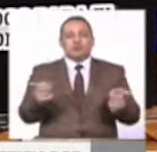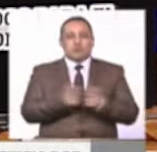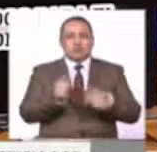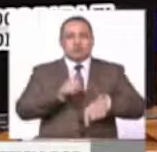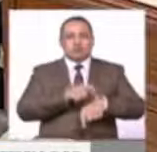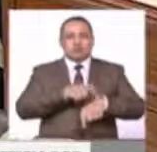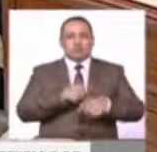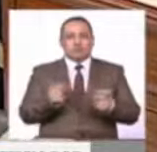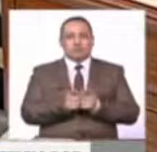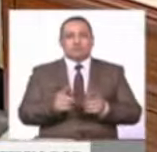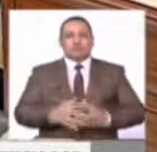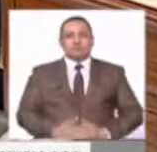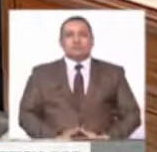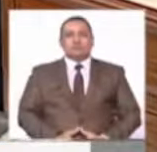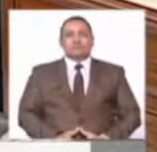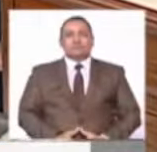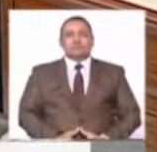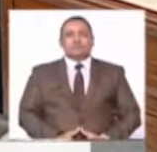breve